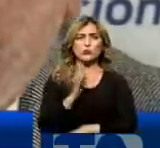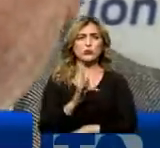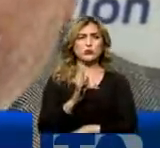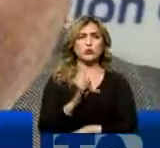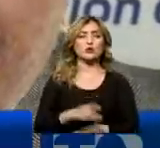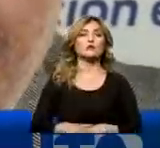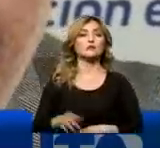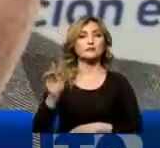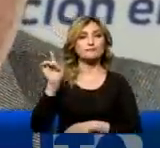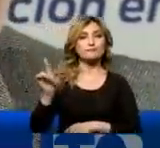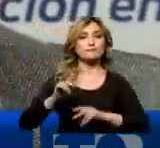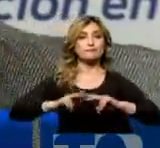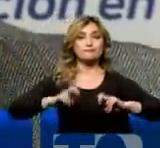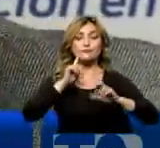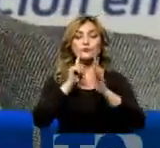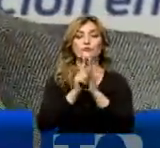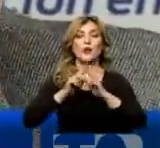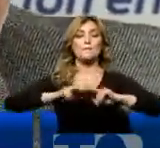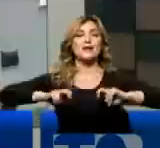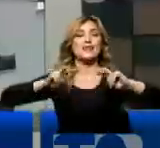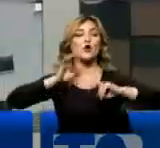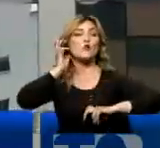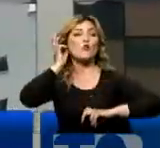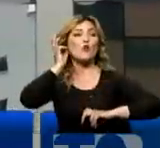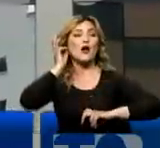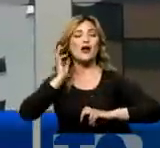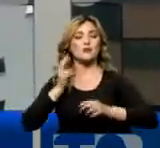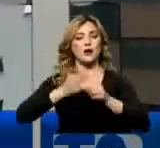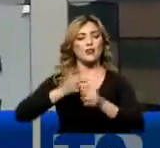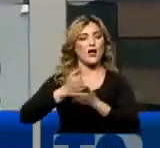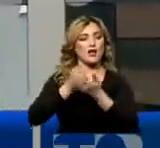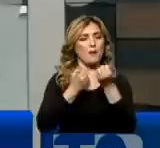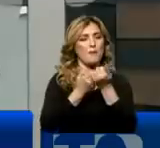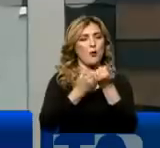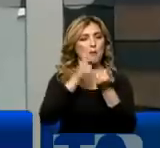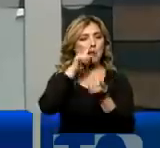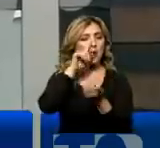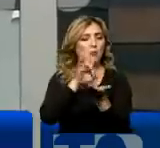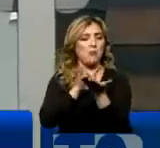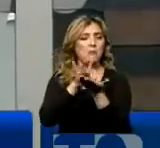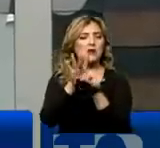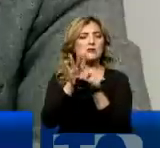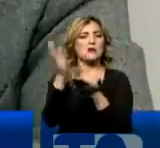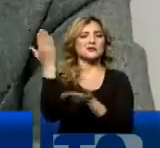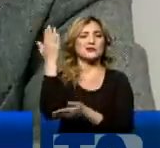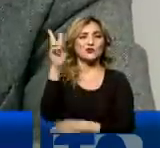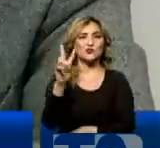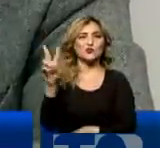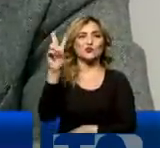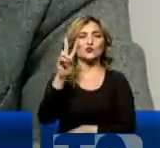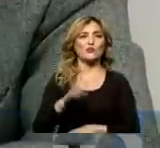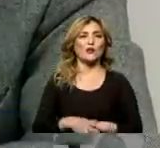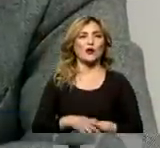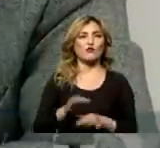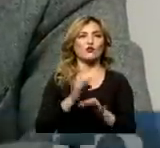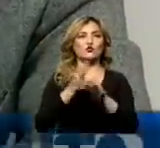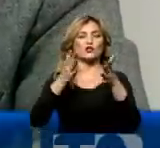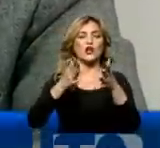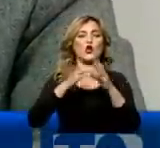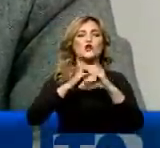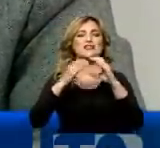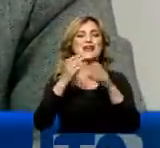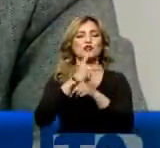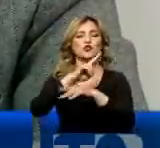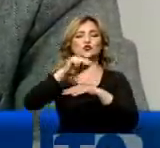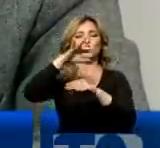esto denunció que su investigadora fue despedida como parte del personal desvinculado el pasado viernes. 68 funcionarios más